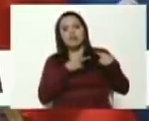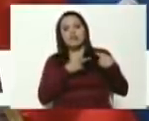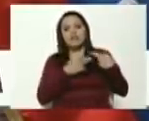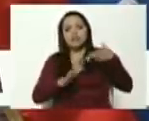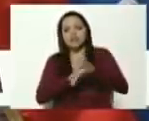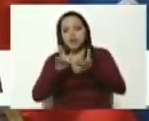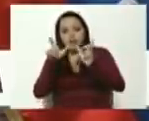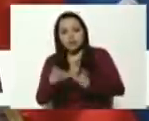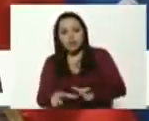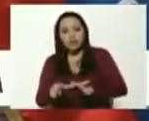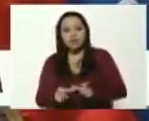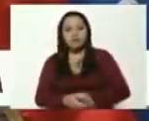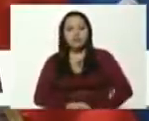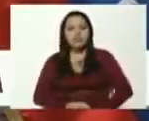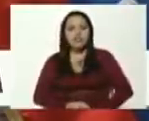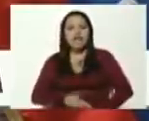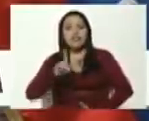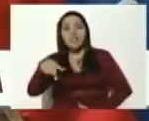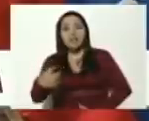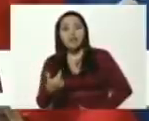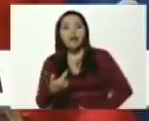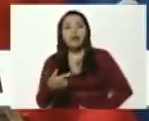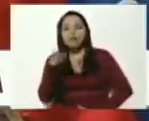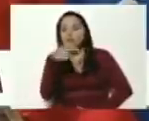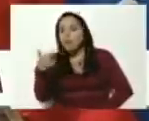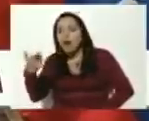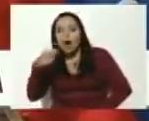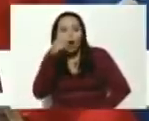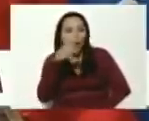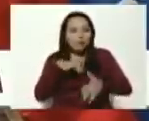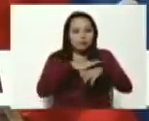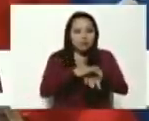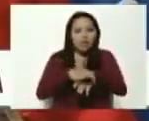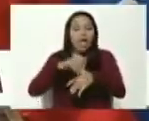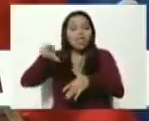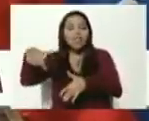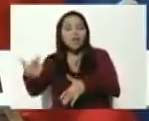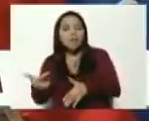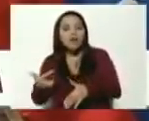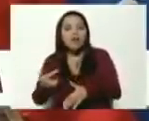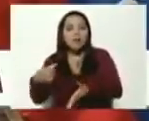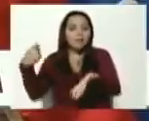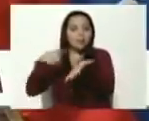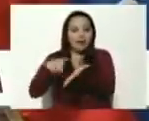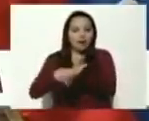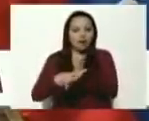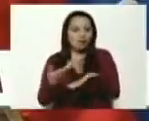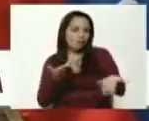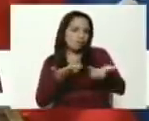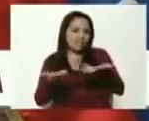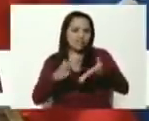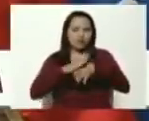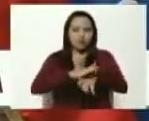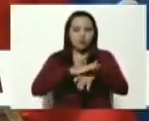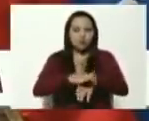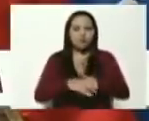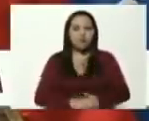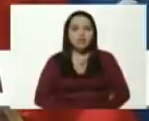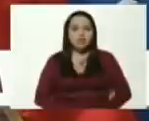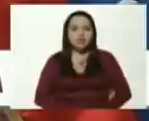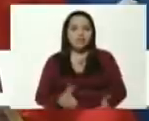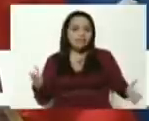víctimas, ubicación de los clientes y el cobro de dinero por los servicios. Se logró ubicar